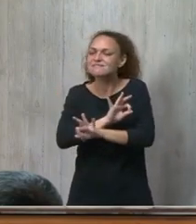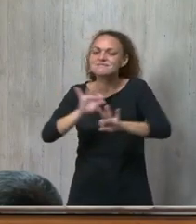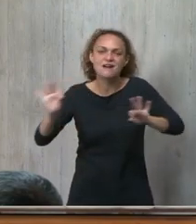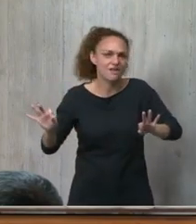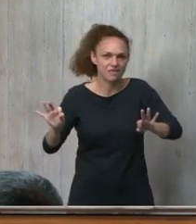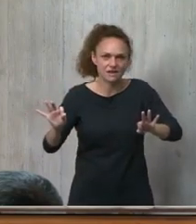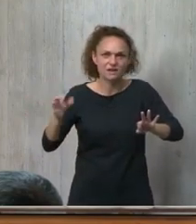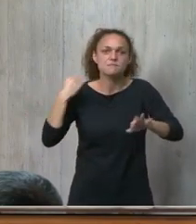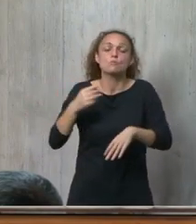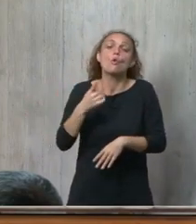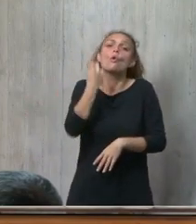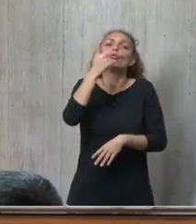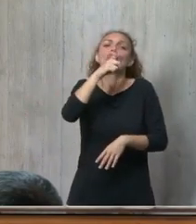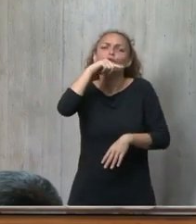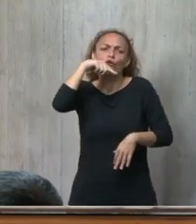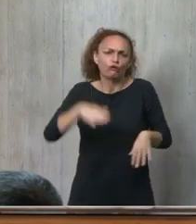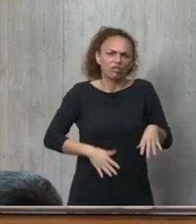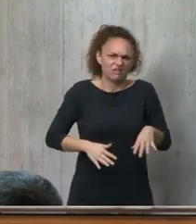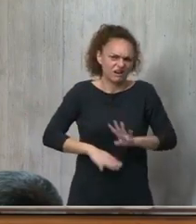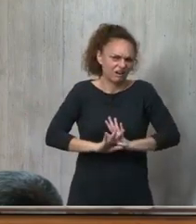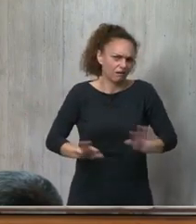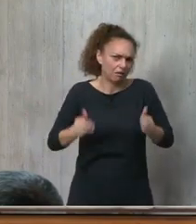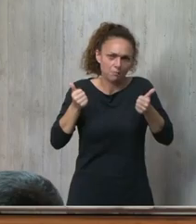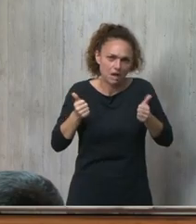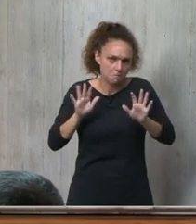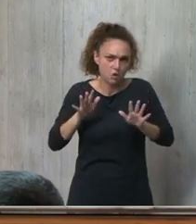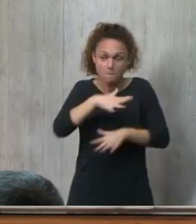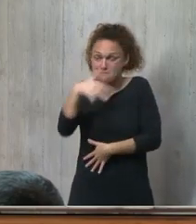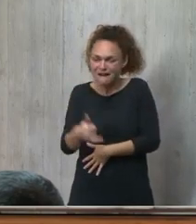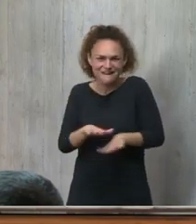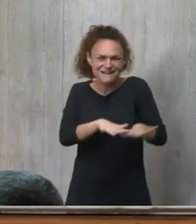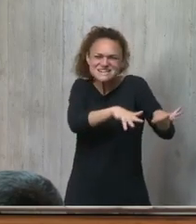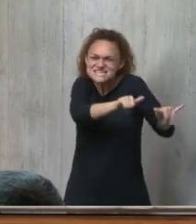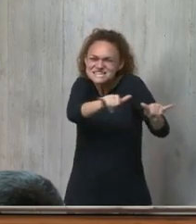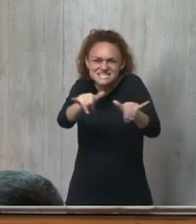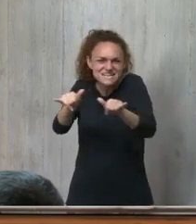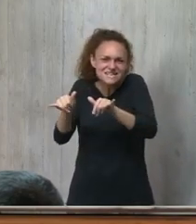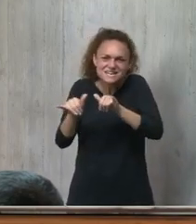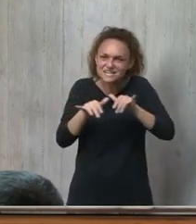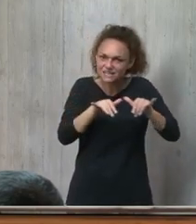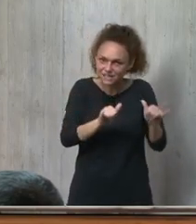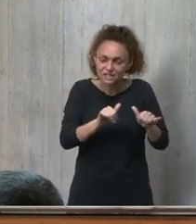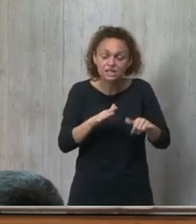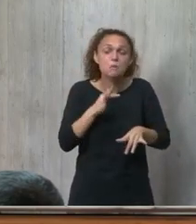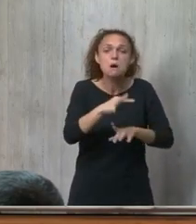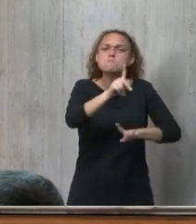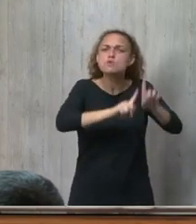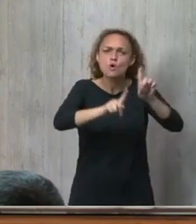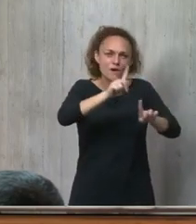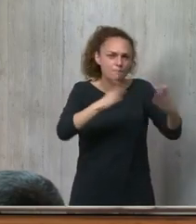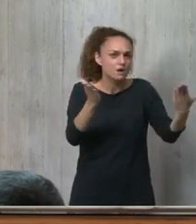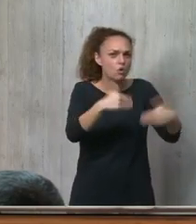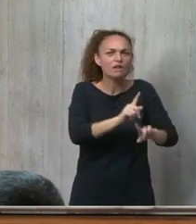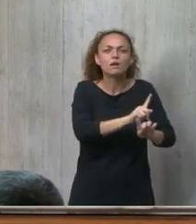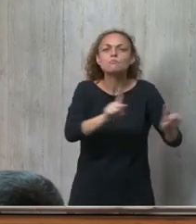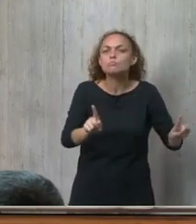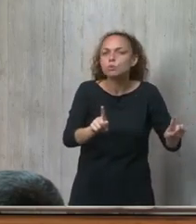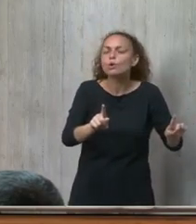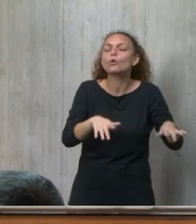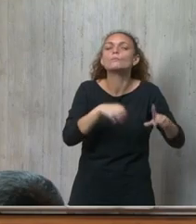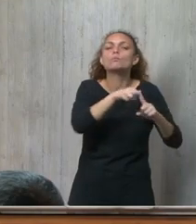el incendio y que además no ha producido ninguna baja, los combatientes han seguido ahí. Y tampoco ha habido incidencia ninguna resaltable desde el punto de